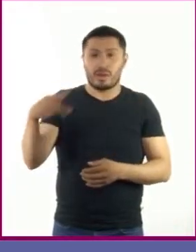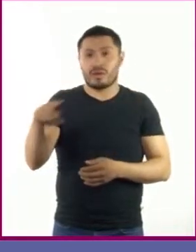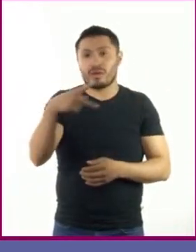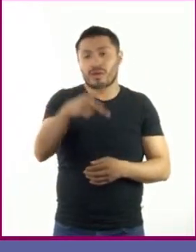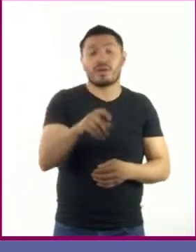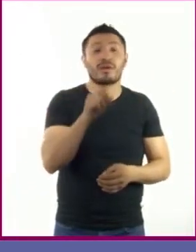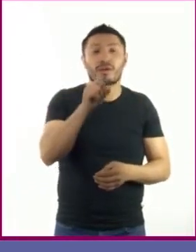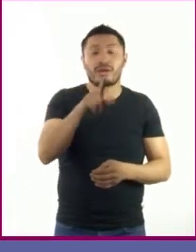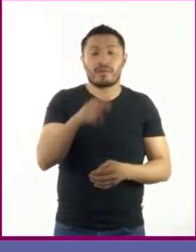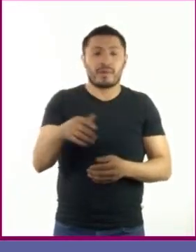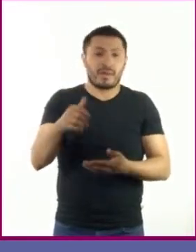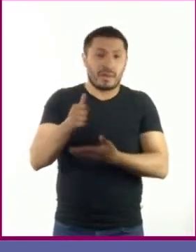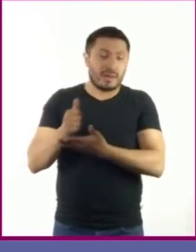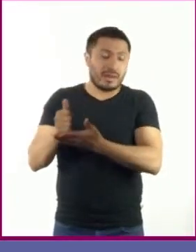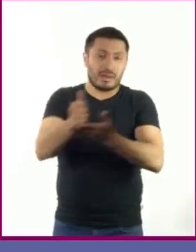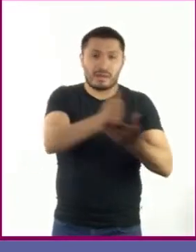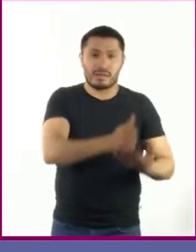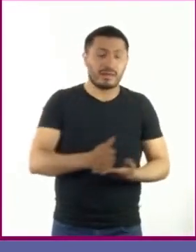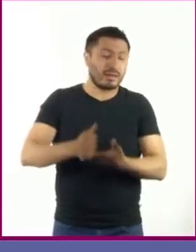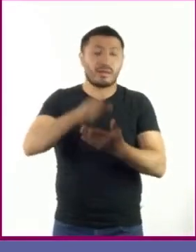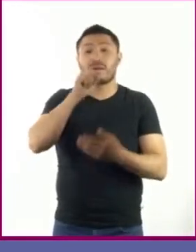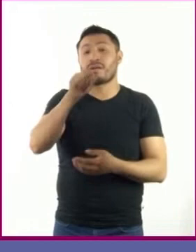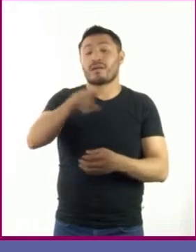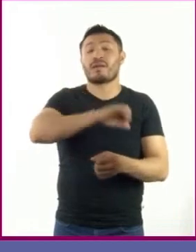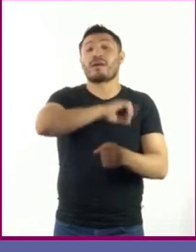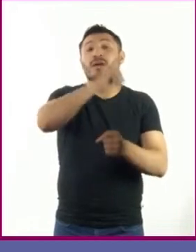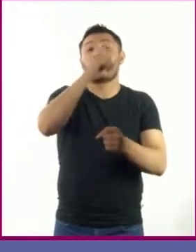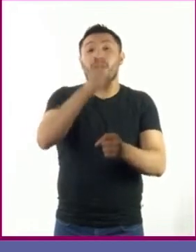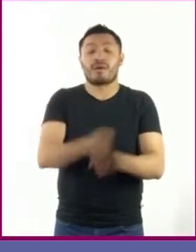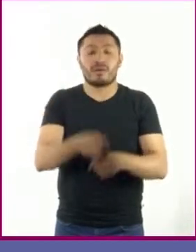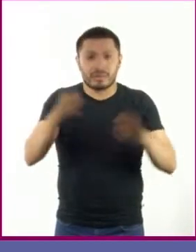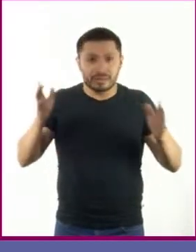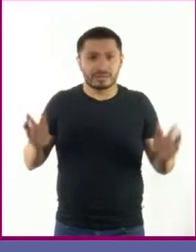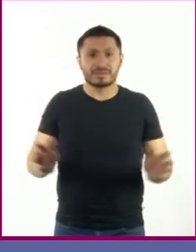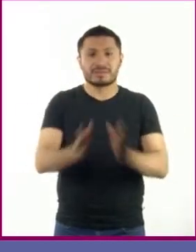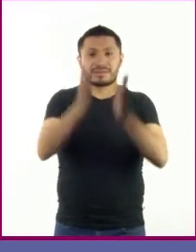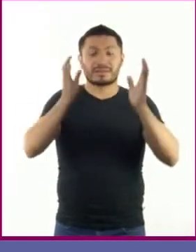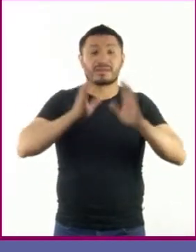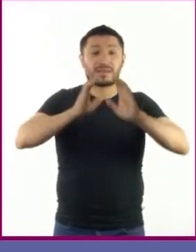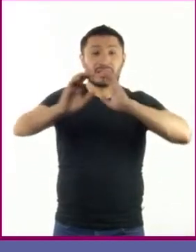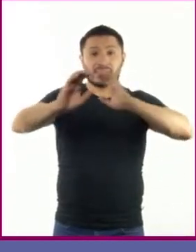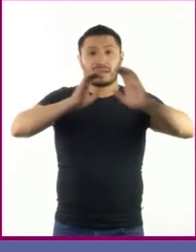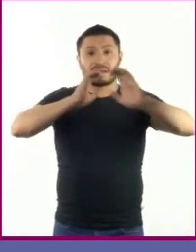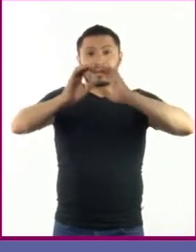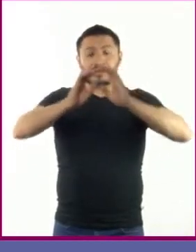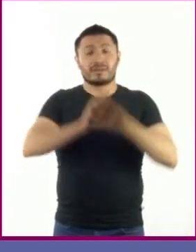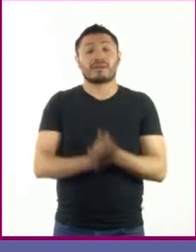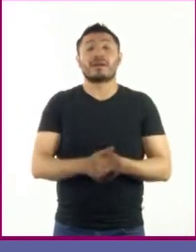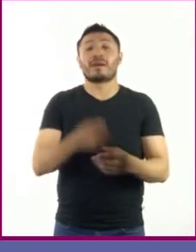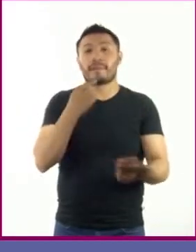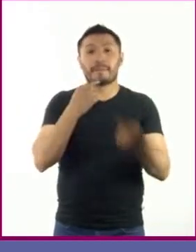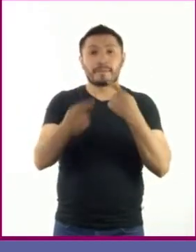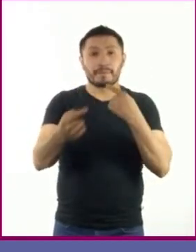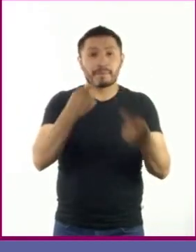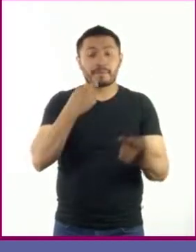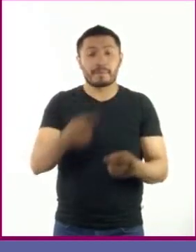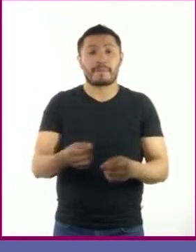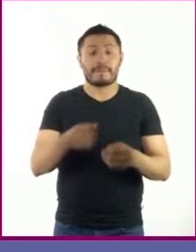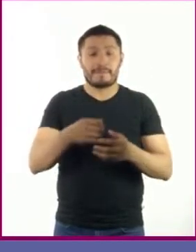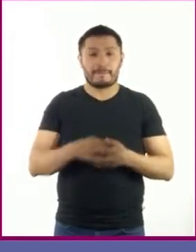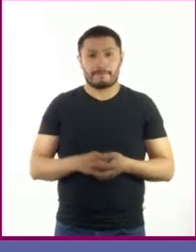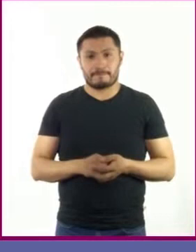aportación de los demás. Y también es una oportunidad para fortalecer la comunicación, el diálogo y el